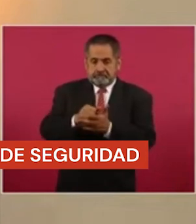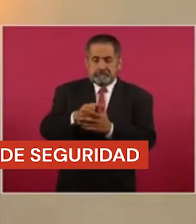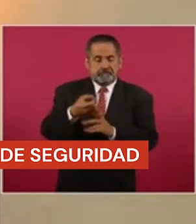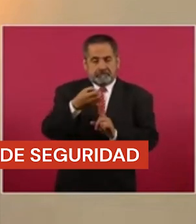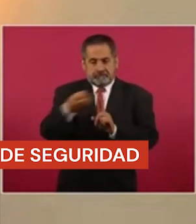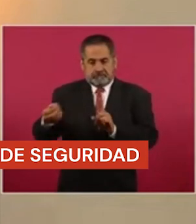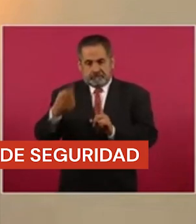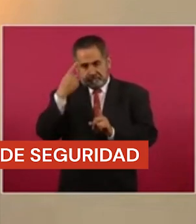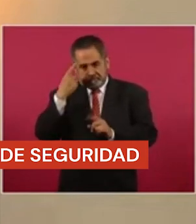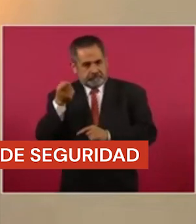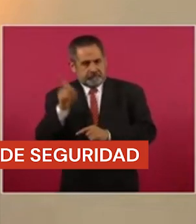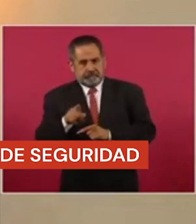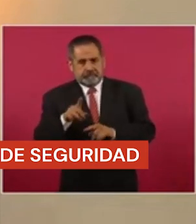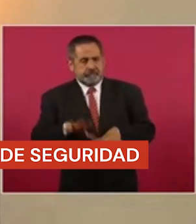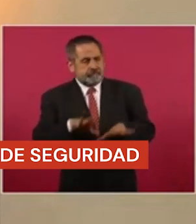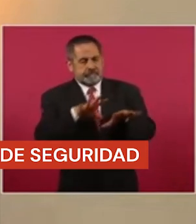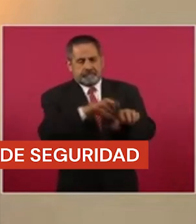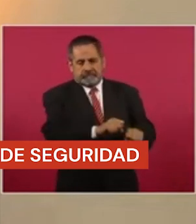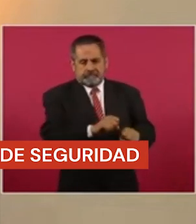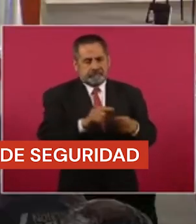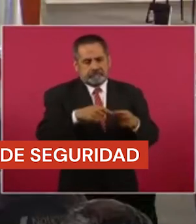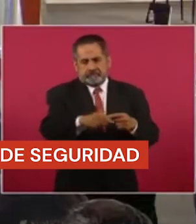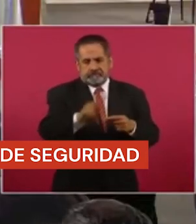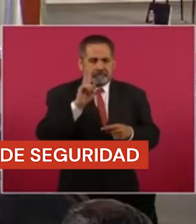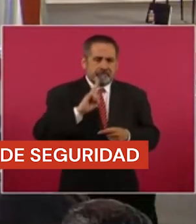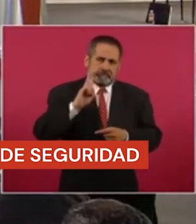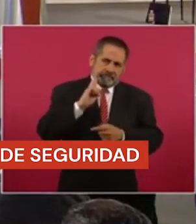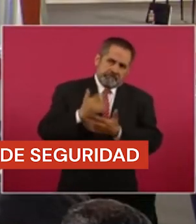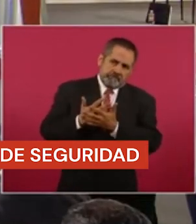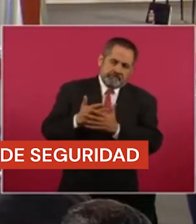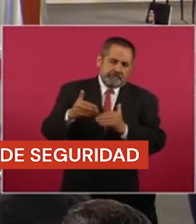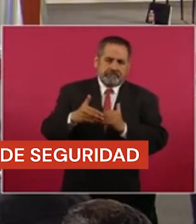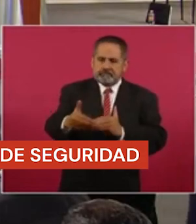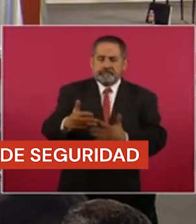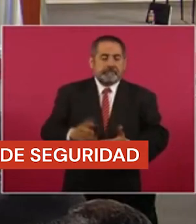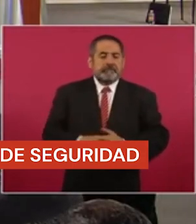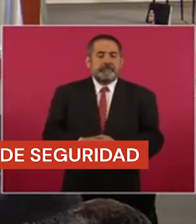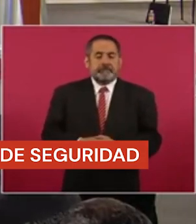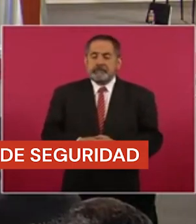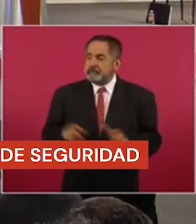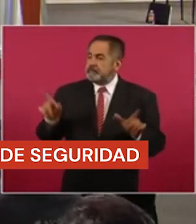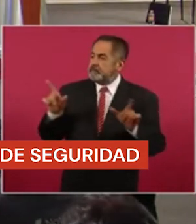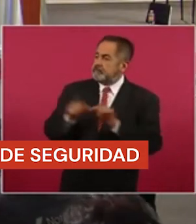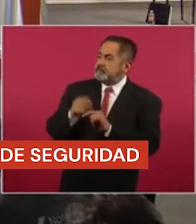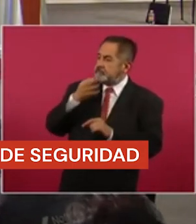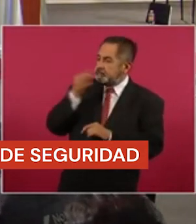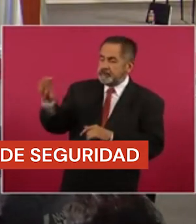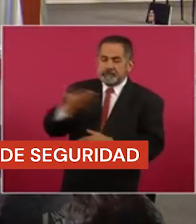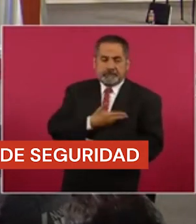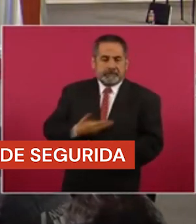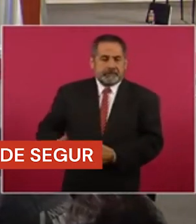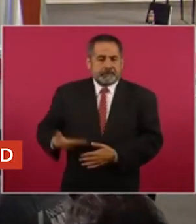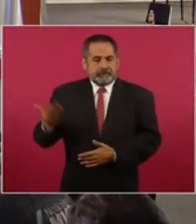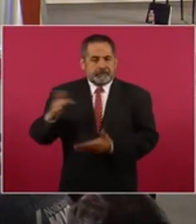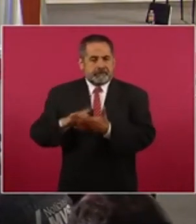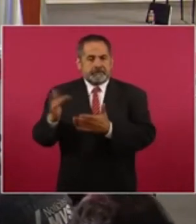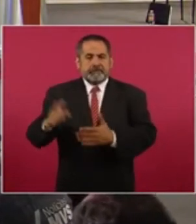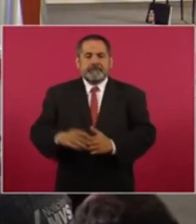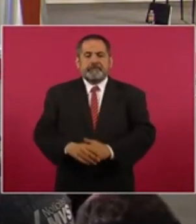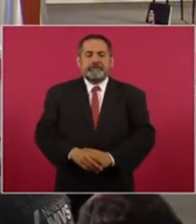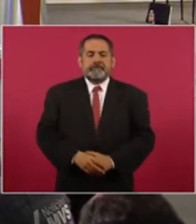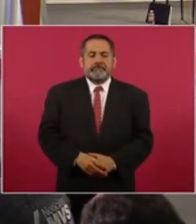para obtener mandamientos judiciales, estaremos pendientes del tema. Sería cuanto, señor presidente. Gracias.